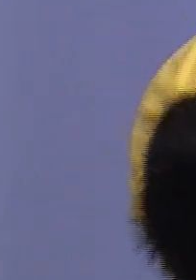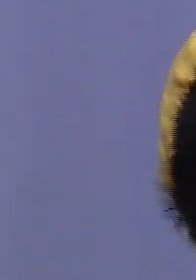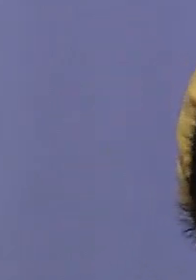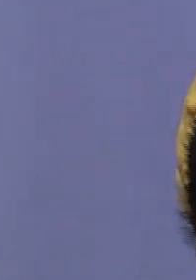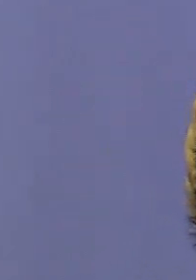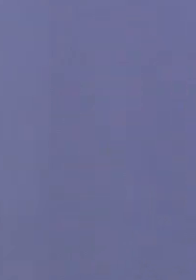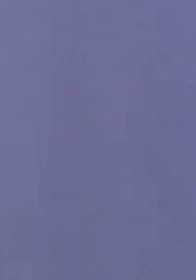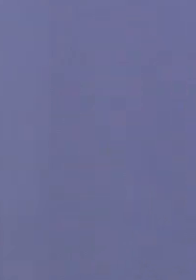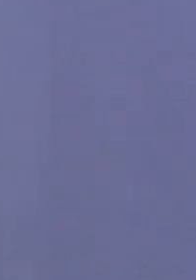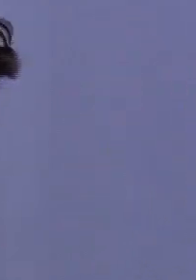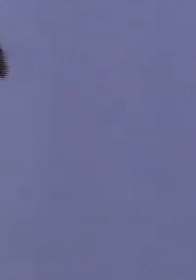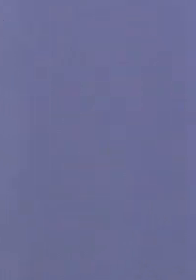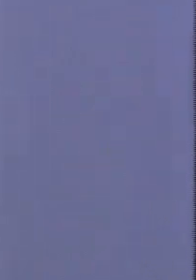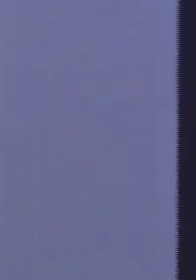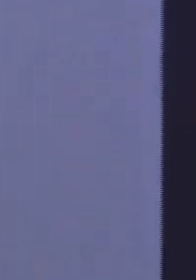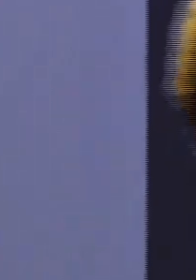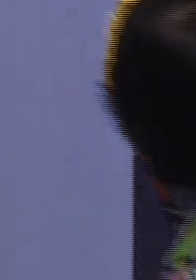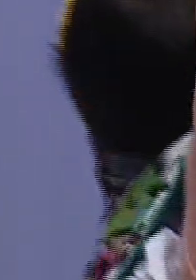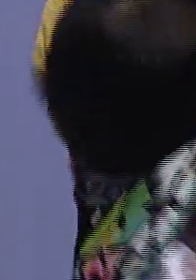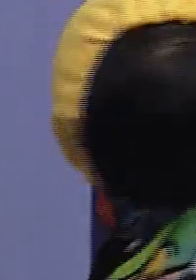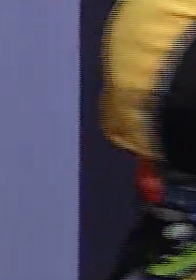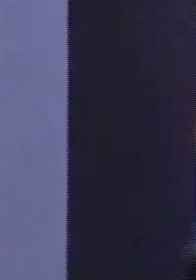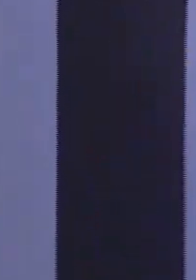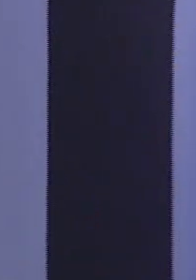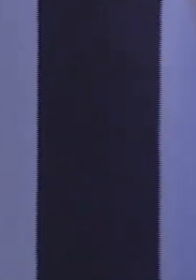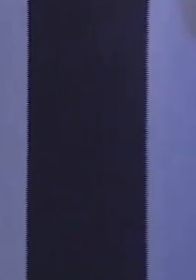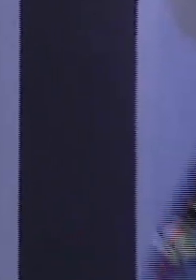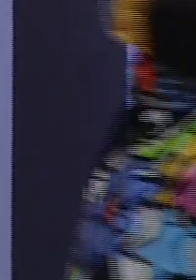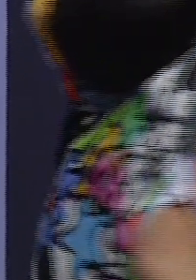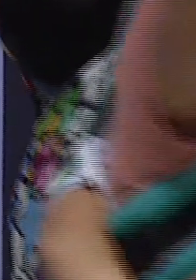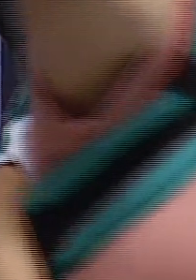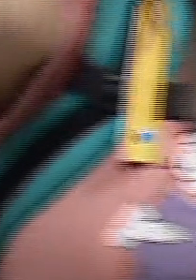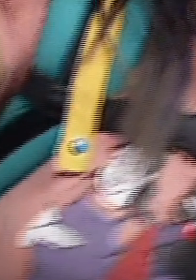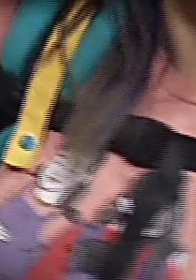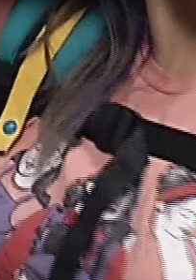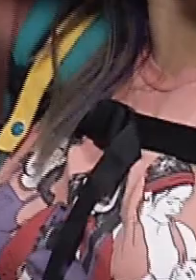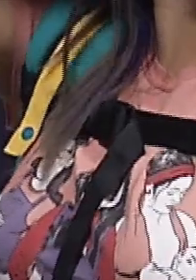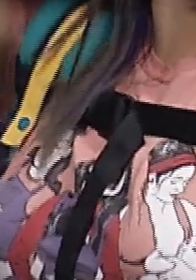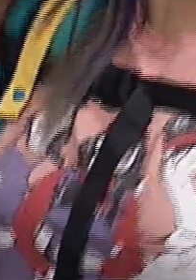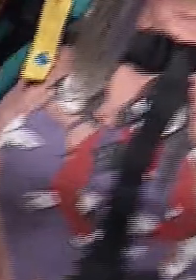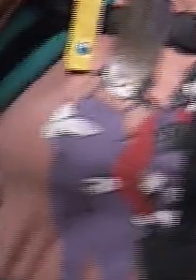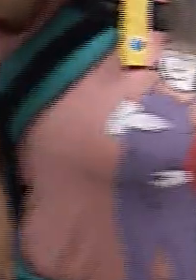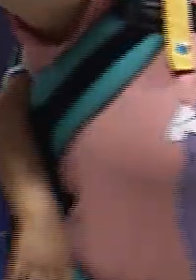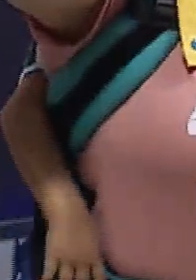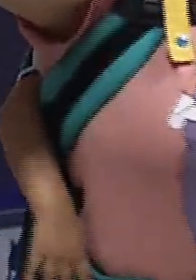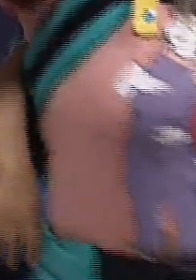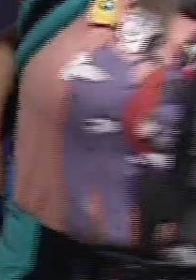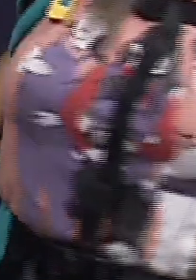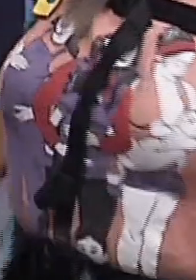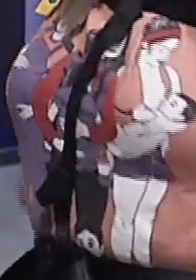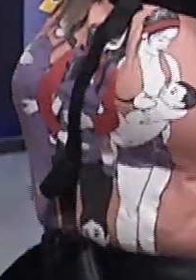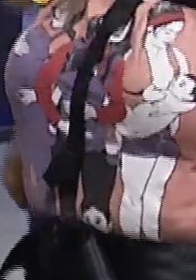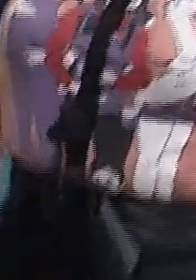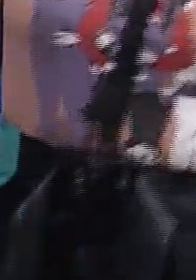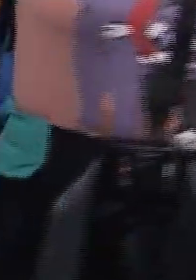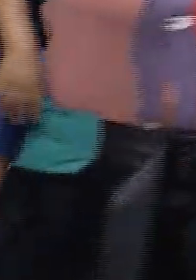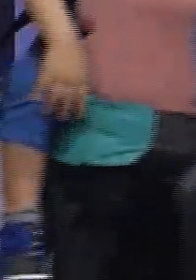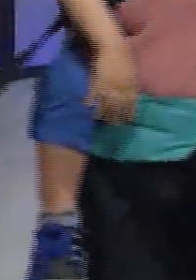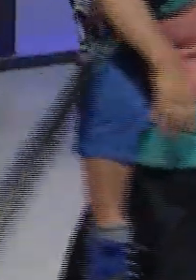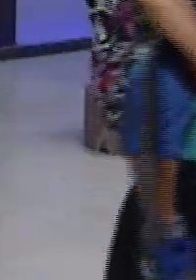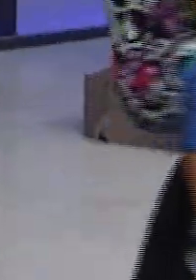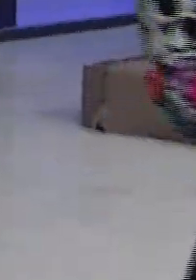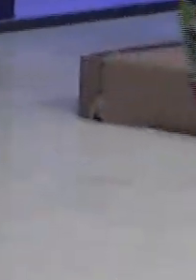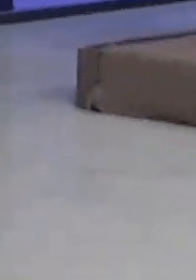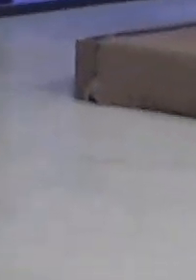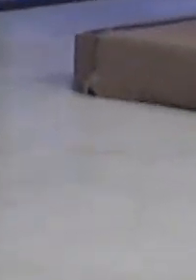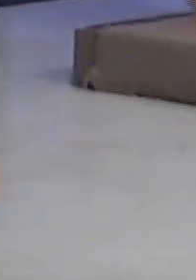un pescado con bombín se le acercó y